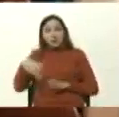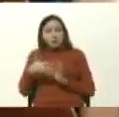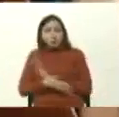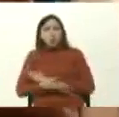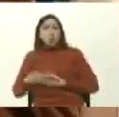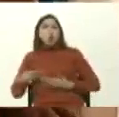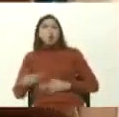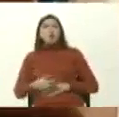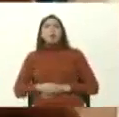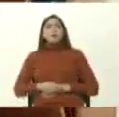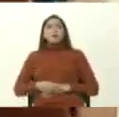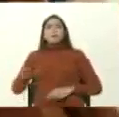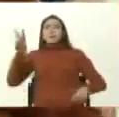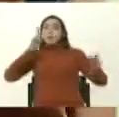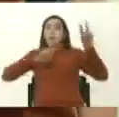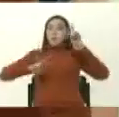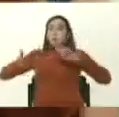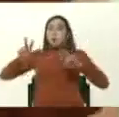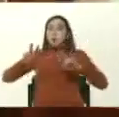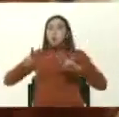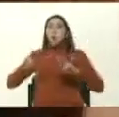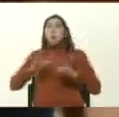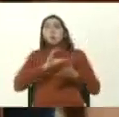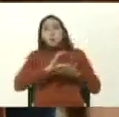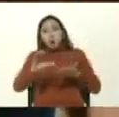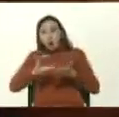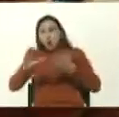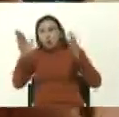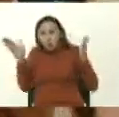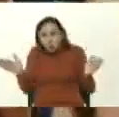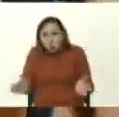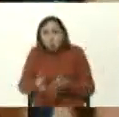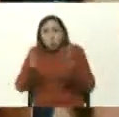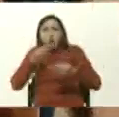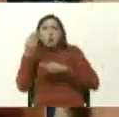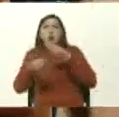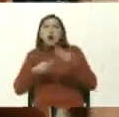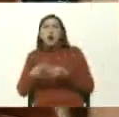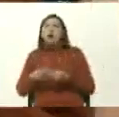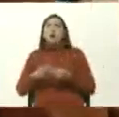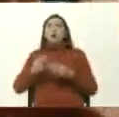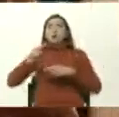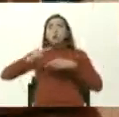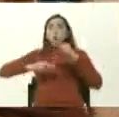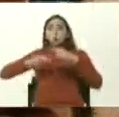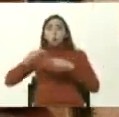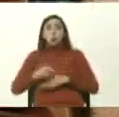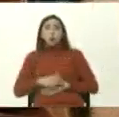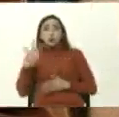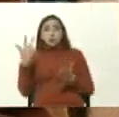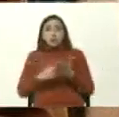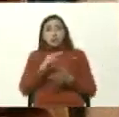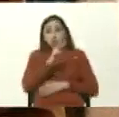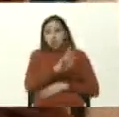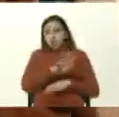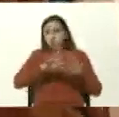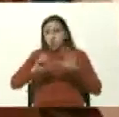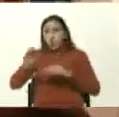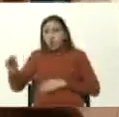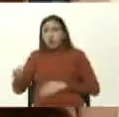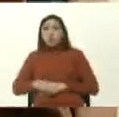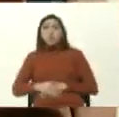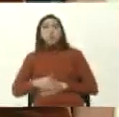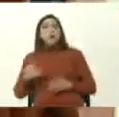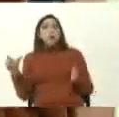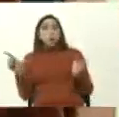pecuarios y turismo, porque al fin y al cabo es para invertir, para seguir creciendo, tener este tipo de infraestructura. 3.900 instituciones educativas